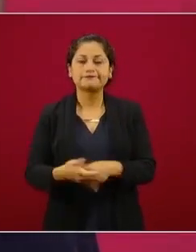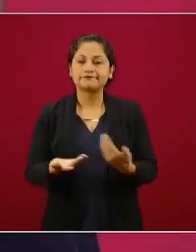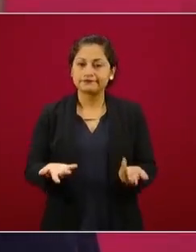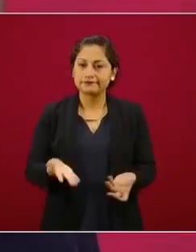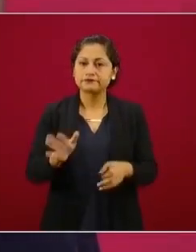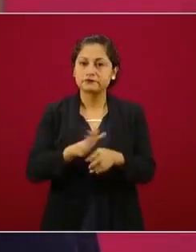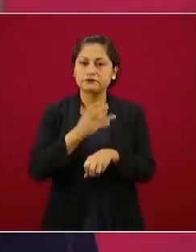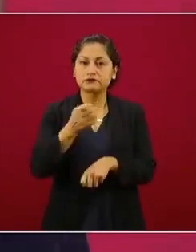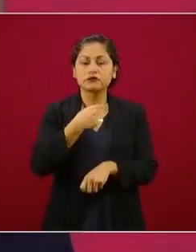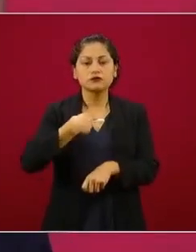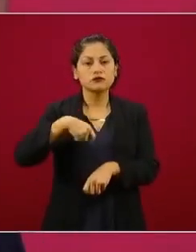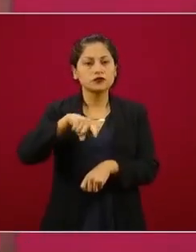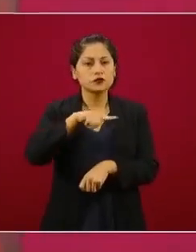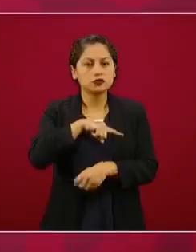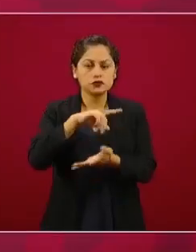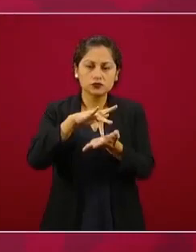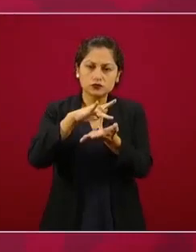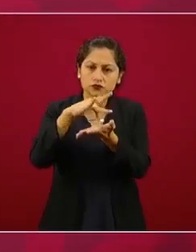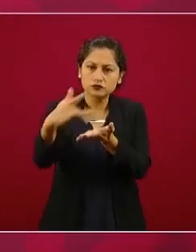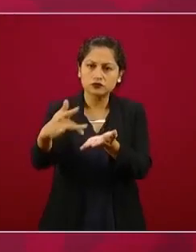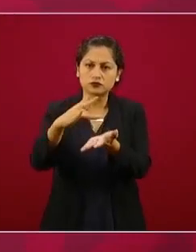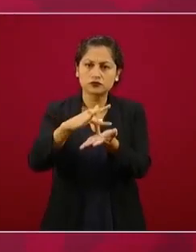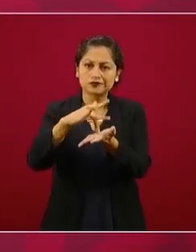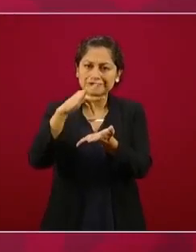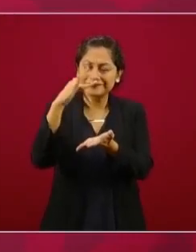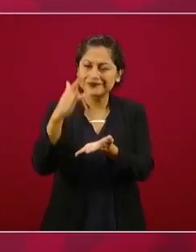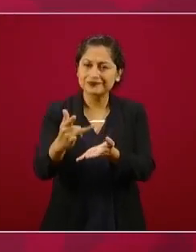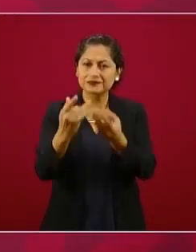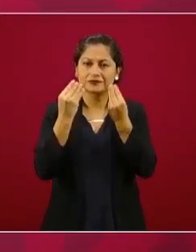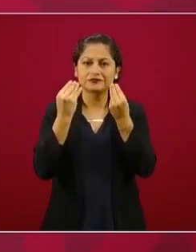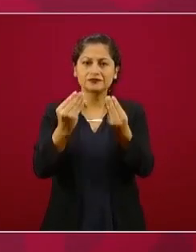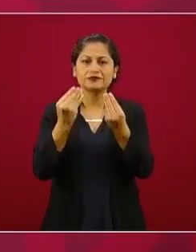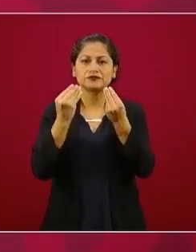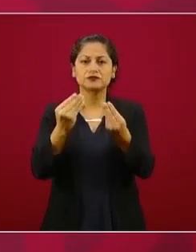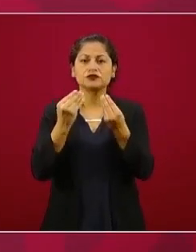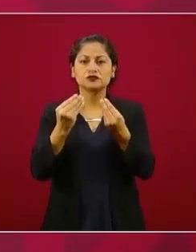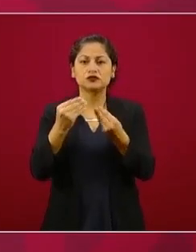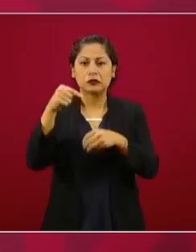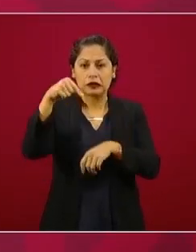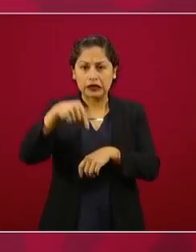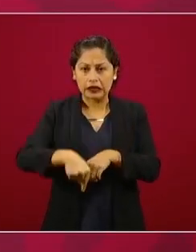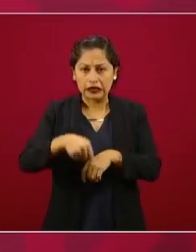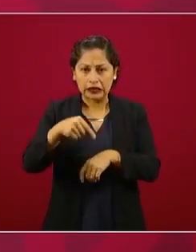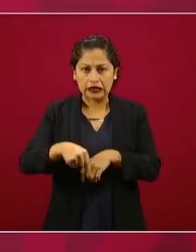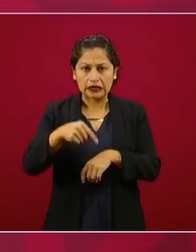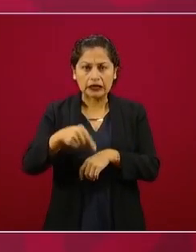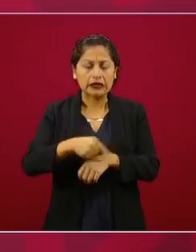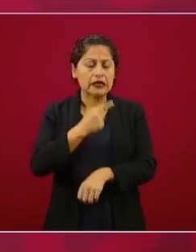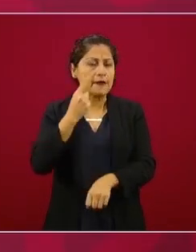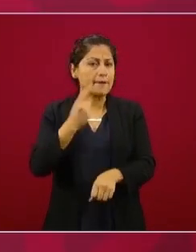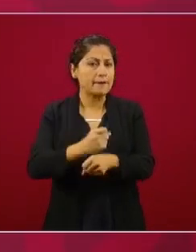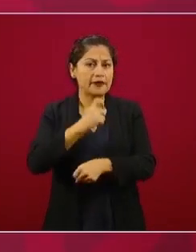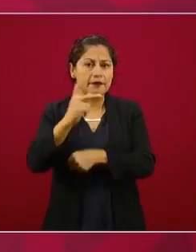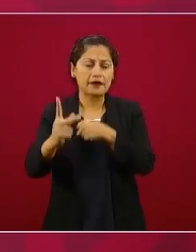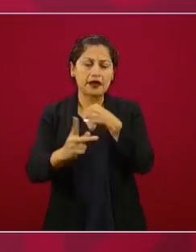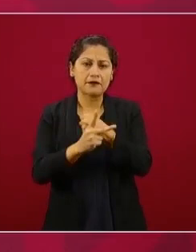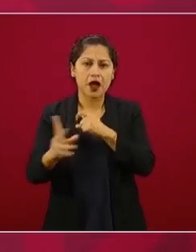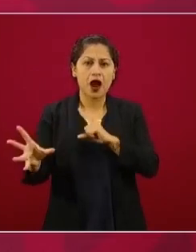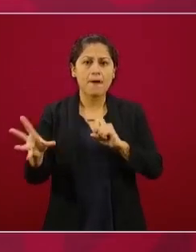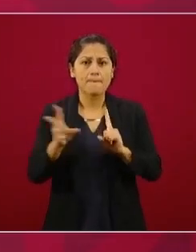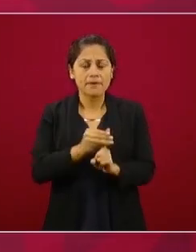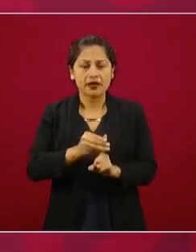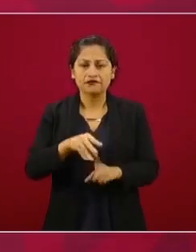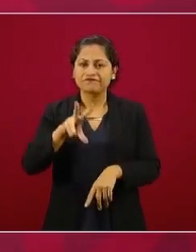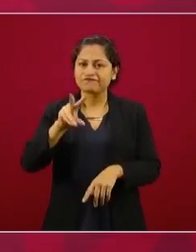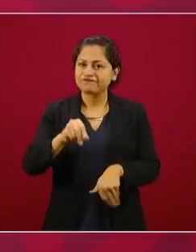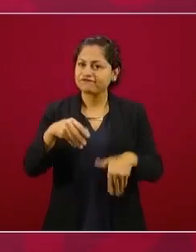el que no nos haya pegado primero la pandemia, que nos dio tiempo